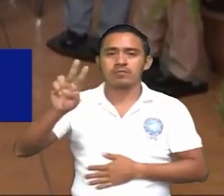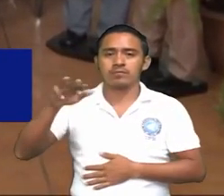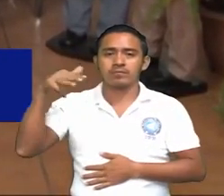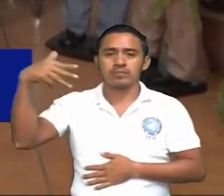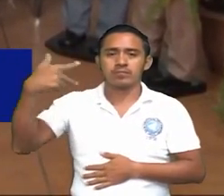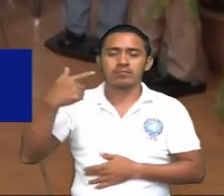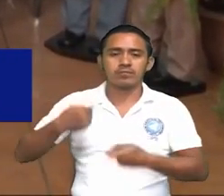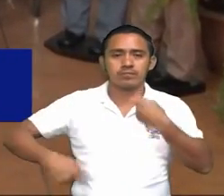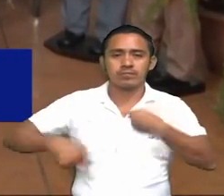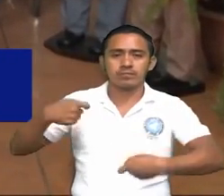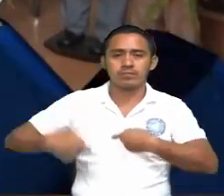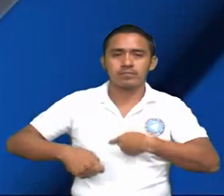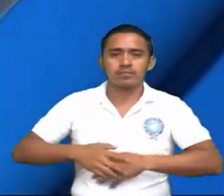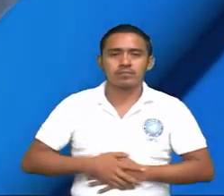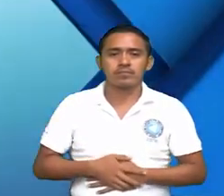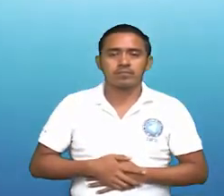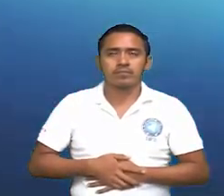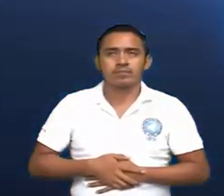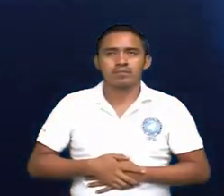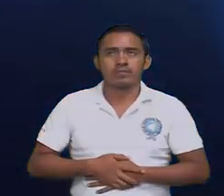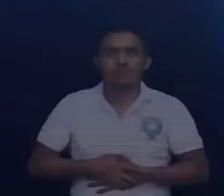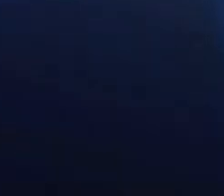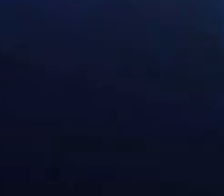de septiembre.